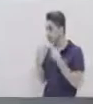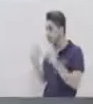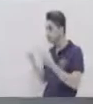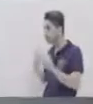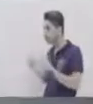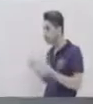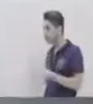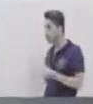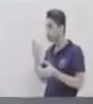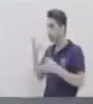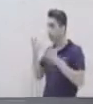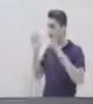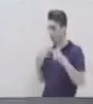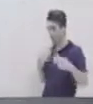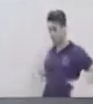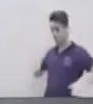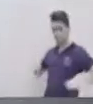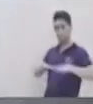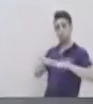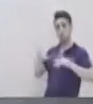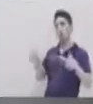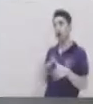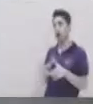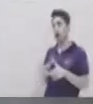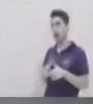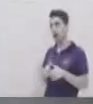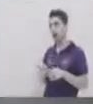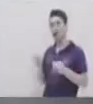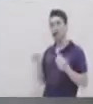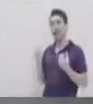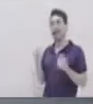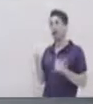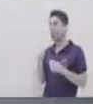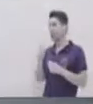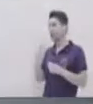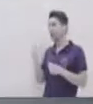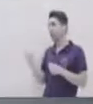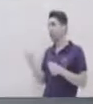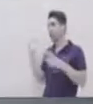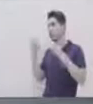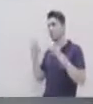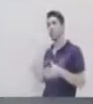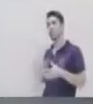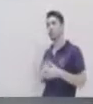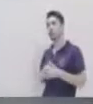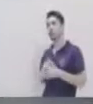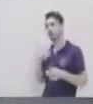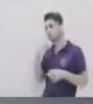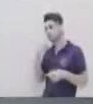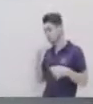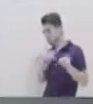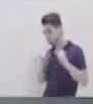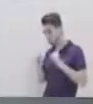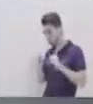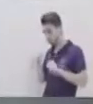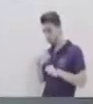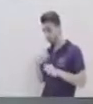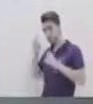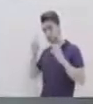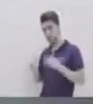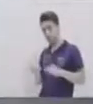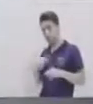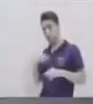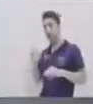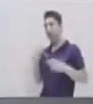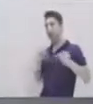por ejemplo, cuántas personas estamos en un mismo espacio, qué hacemos cada persona. Si nos enfocamos en estos momentos que están en casa,